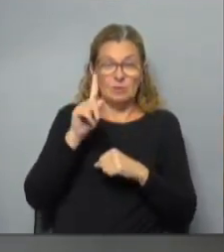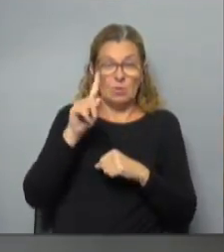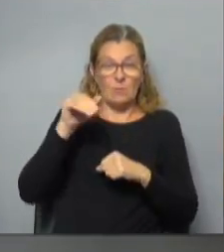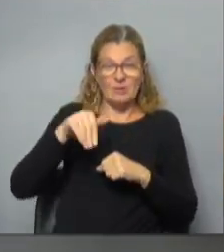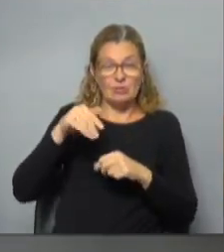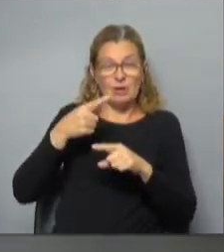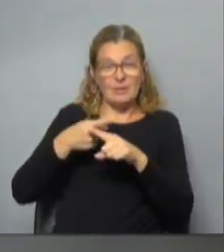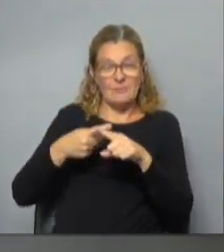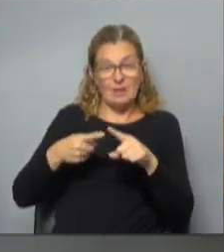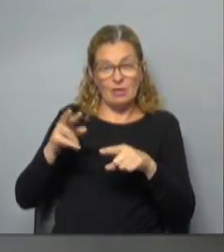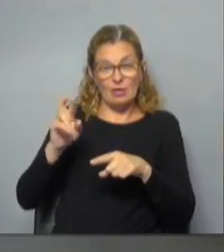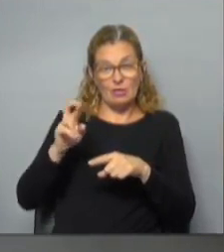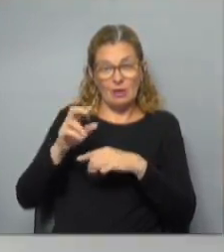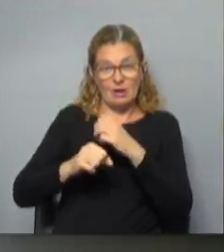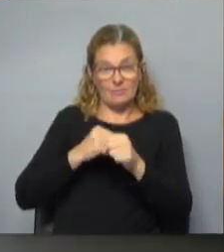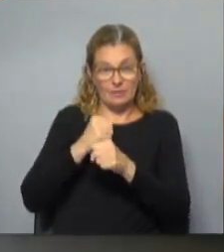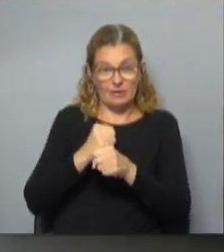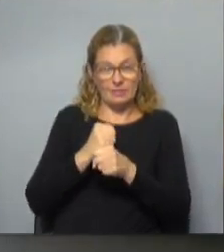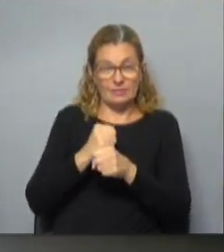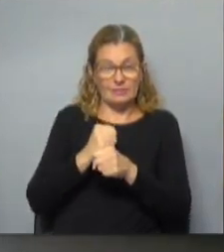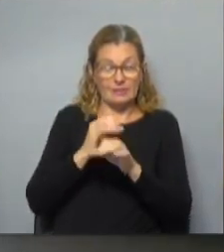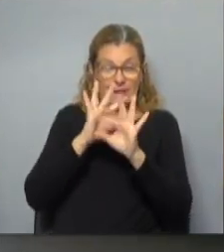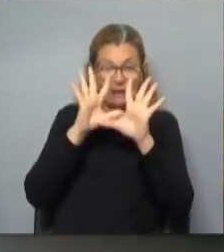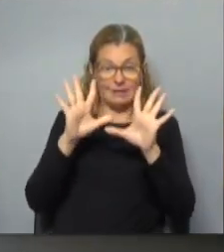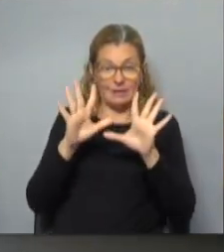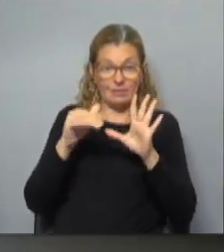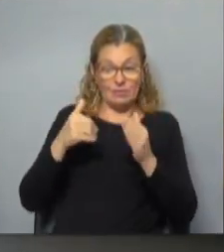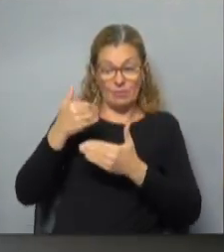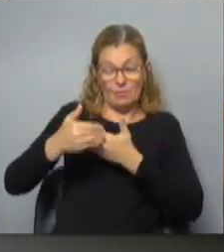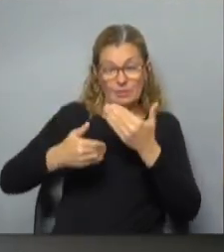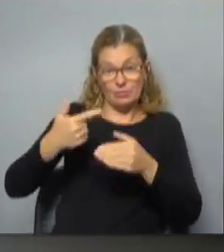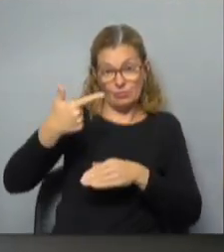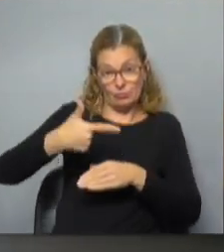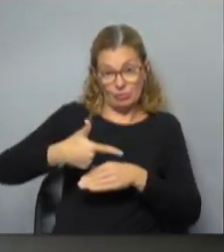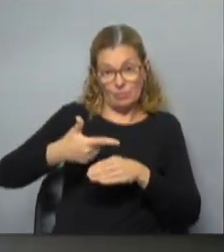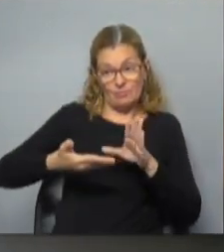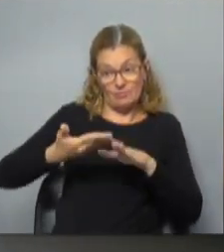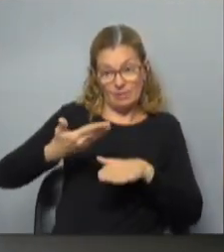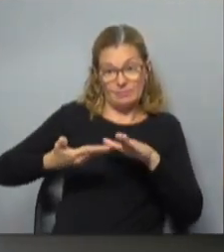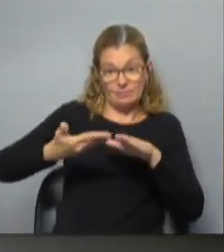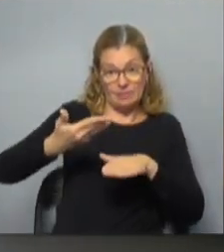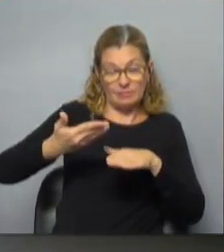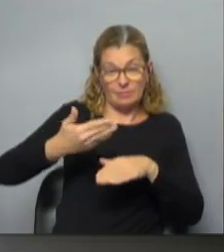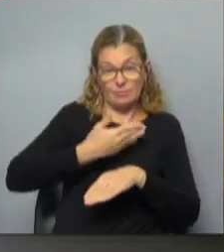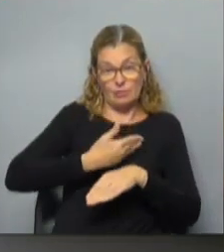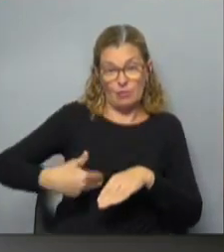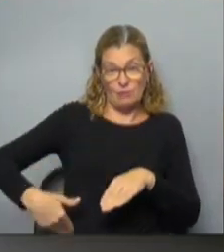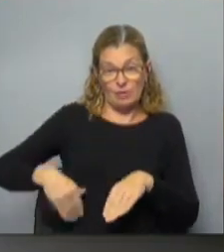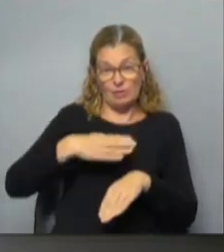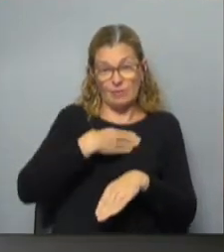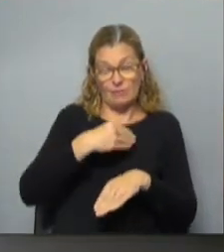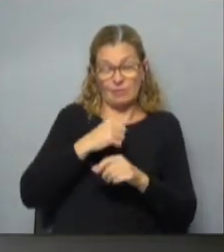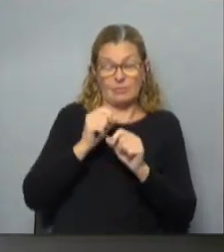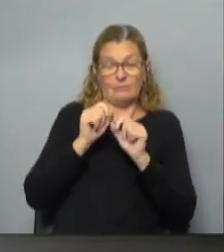y medio de dólares por año está claro que los sucesivos aumentos de combustibles realizados por el gobierno nacional están